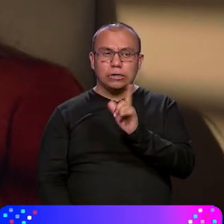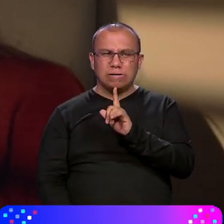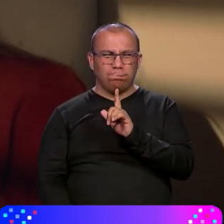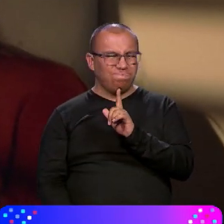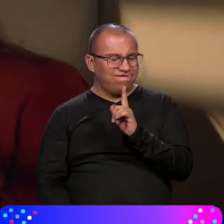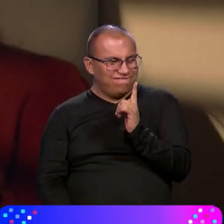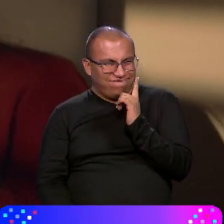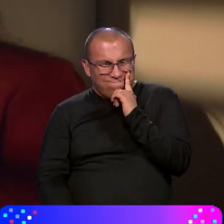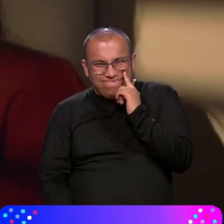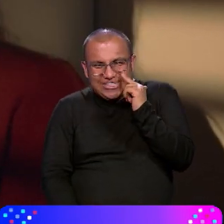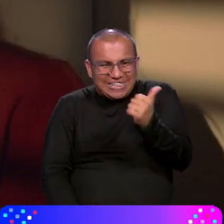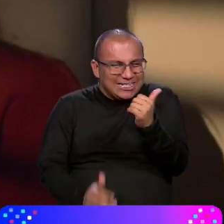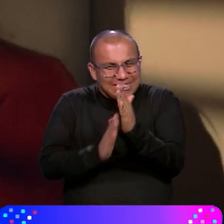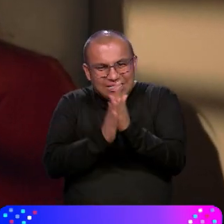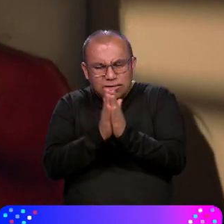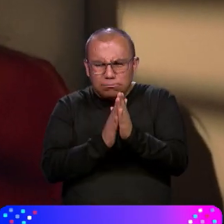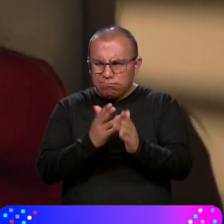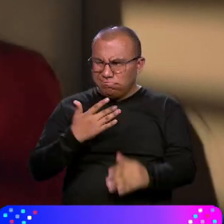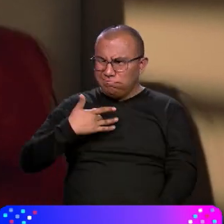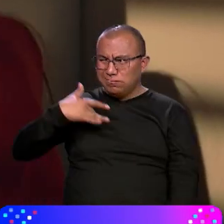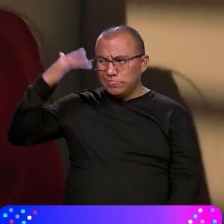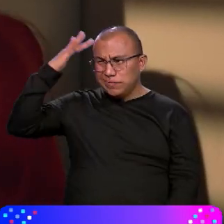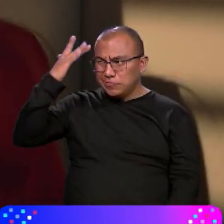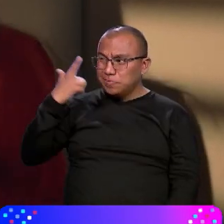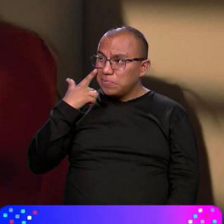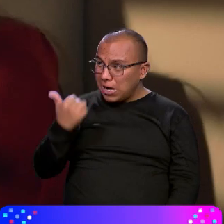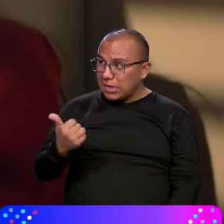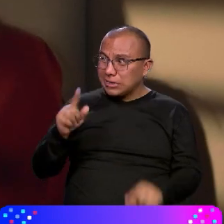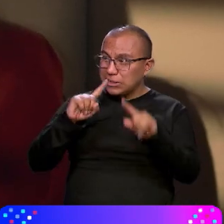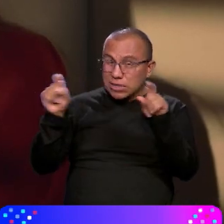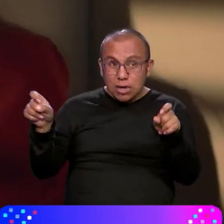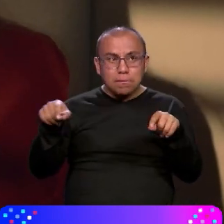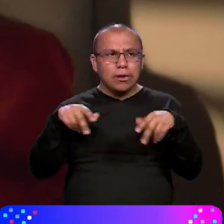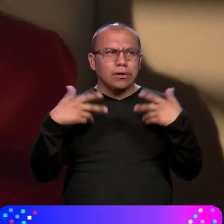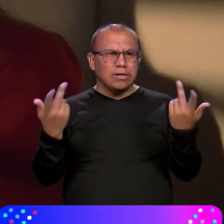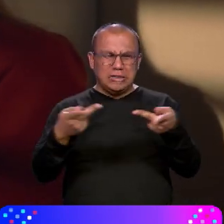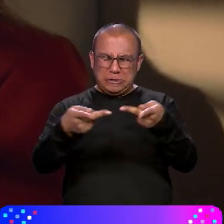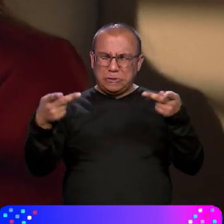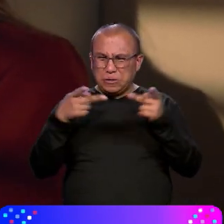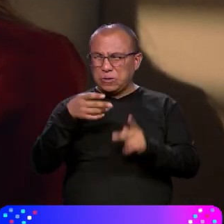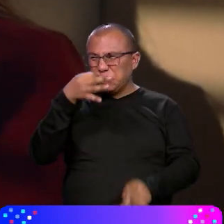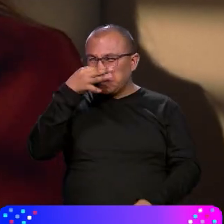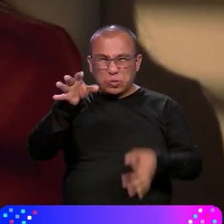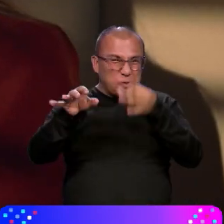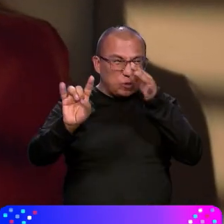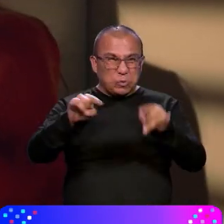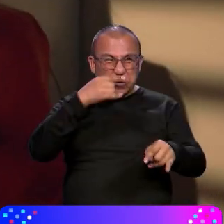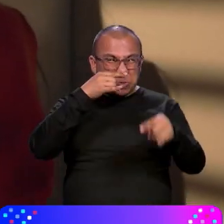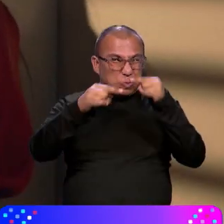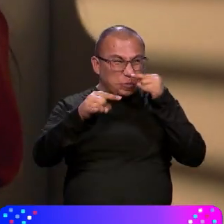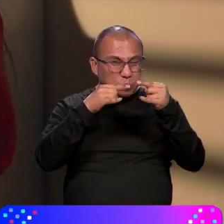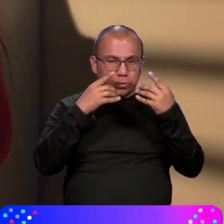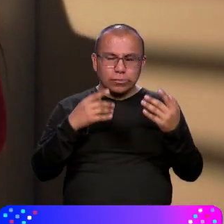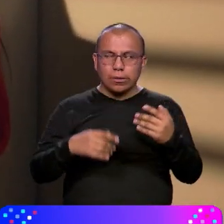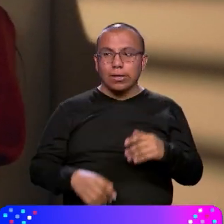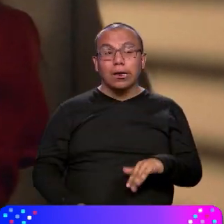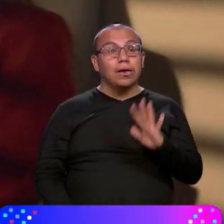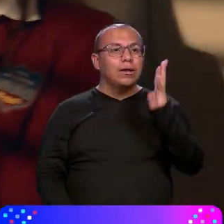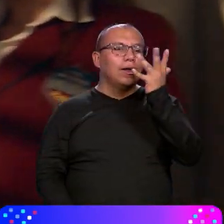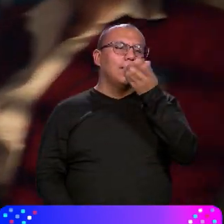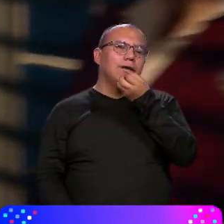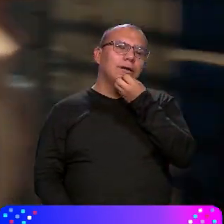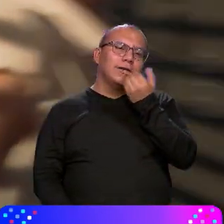¡Qué parche! ¿Parche? ¿Te parece parche quedarnos rodeados de basura y mal olor? Ay, lindas